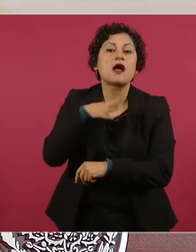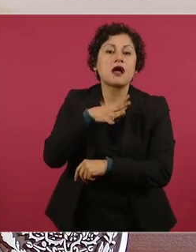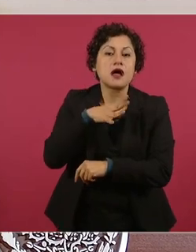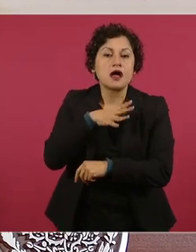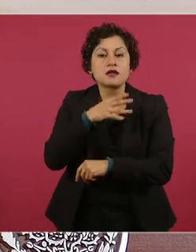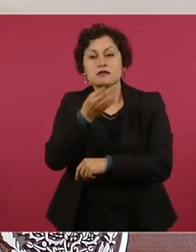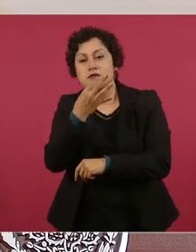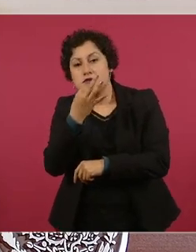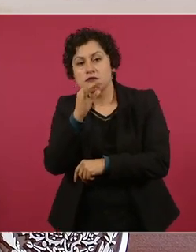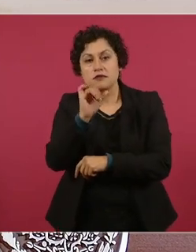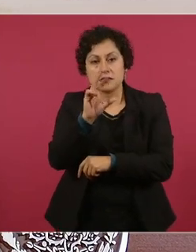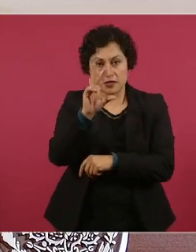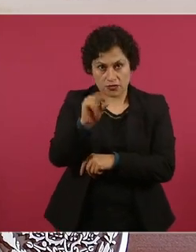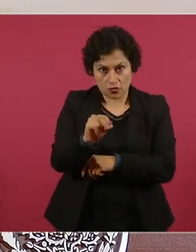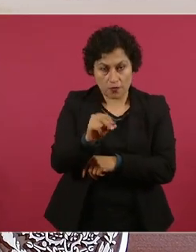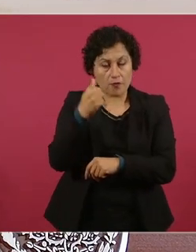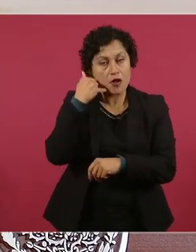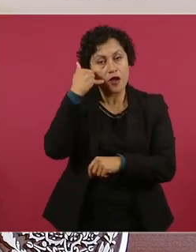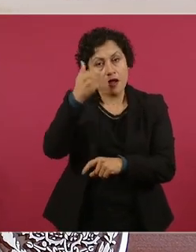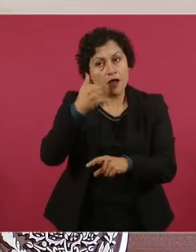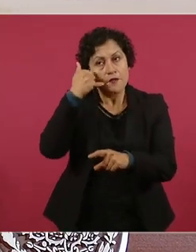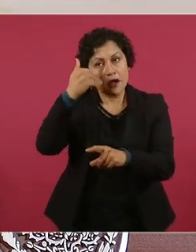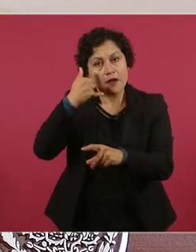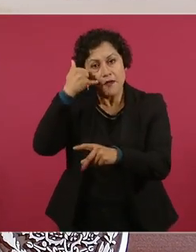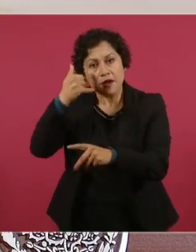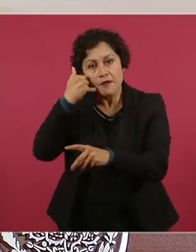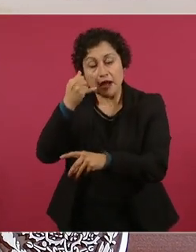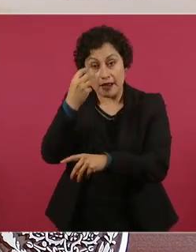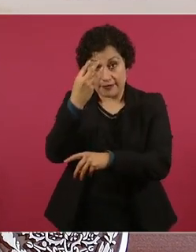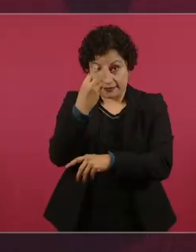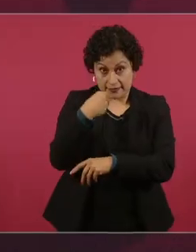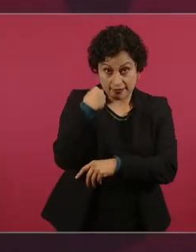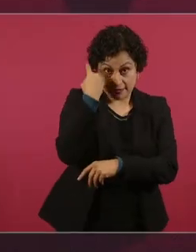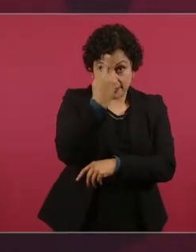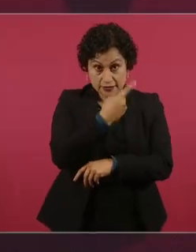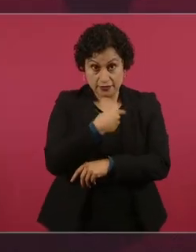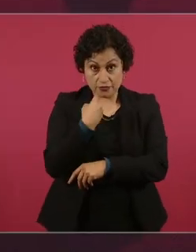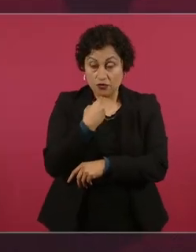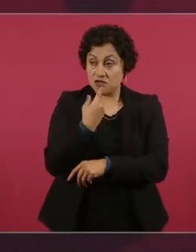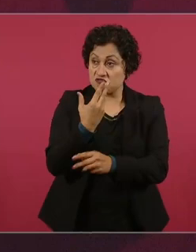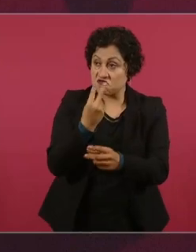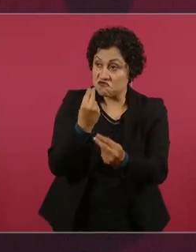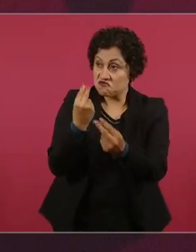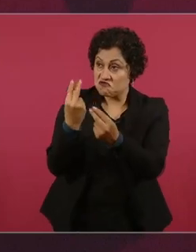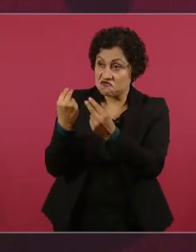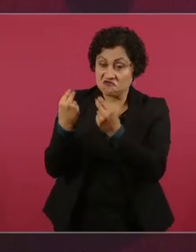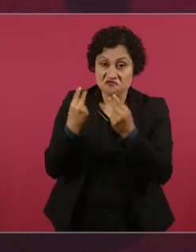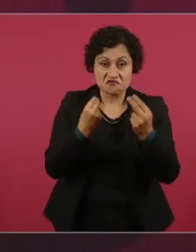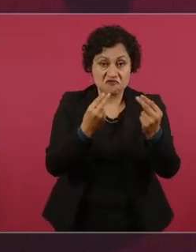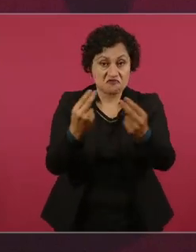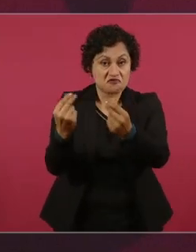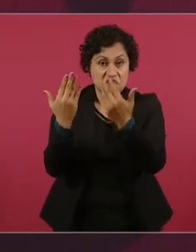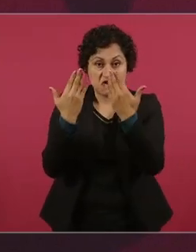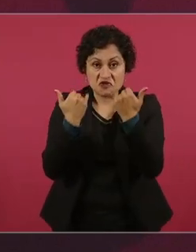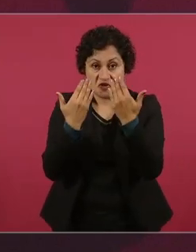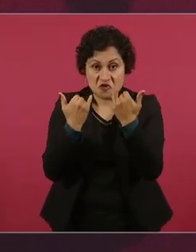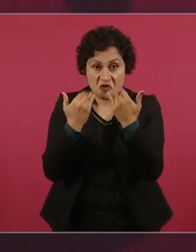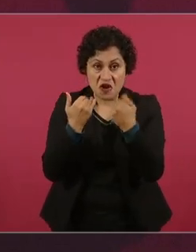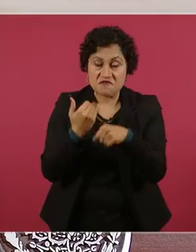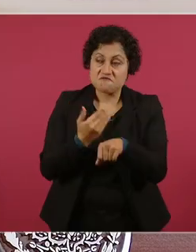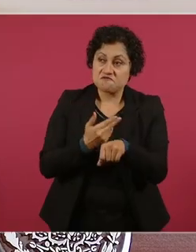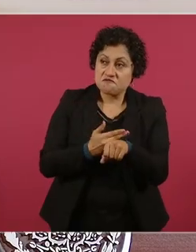Si en tres horas no se consigue el